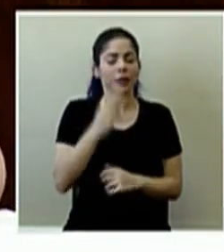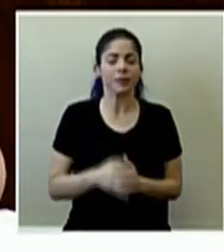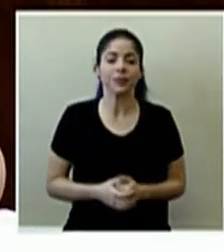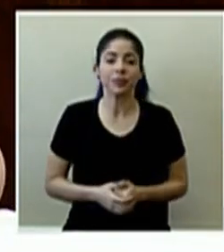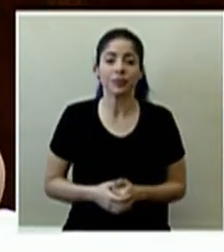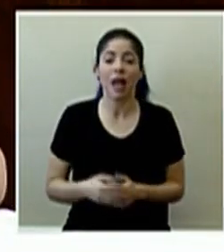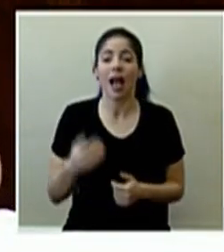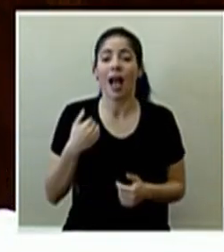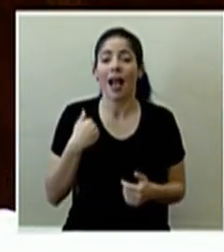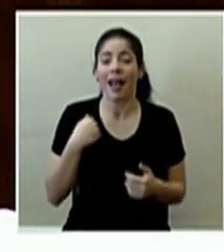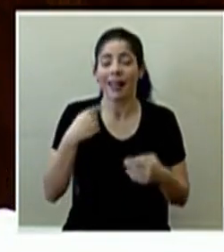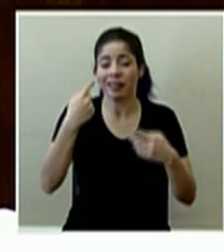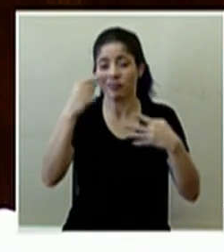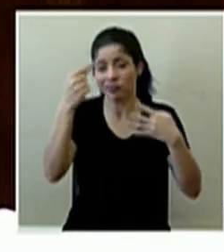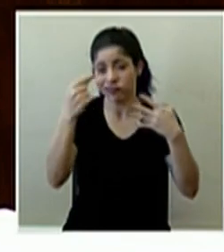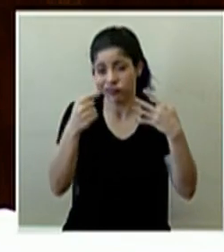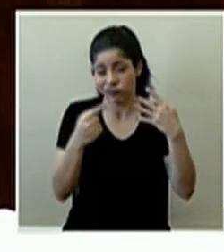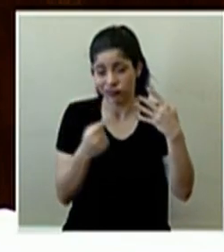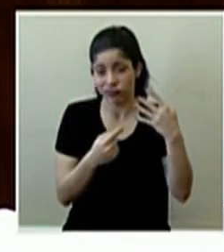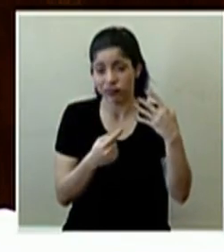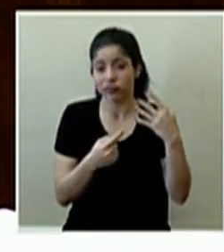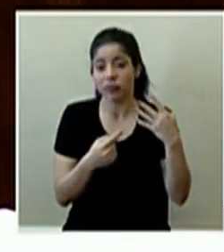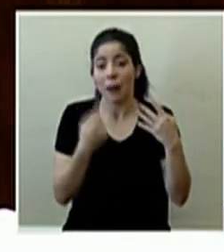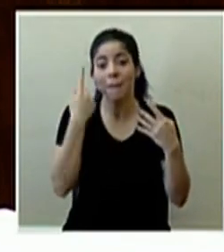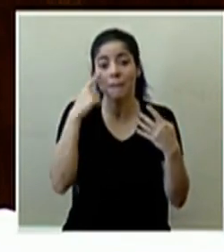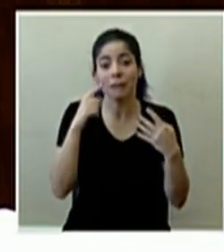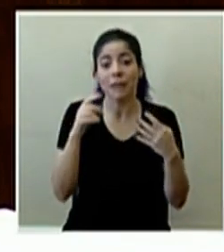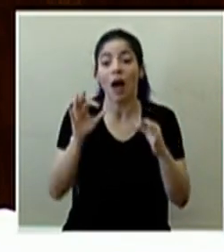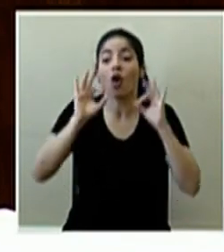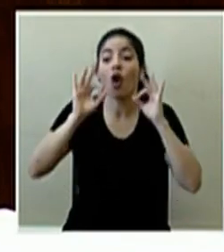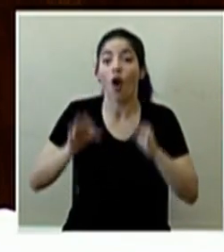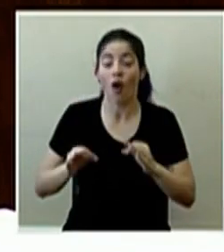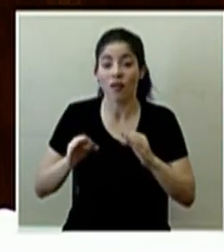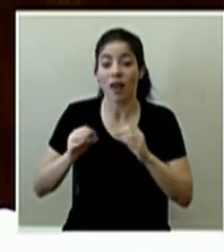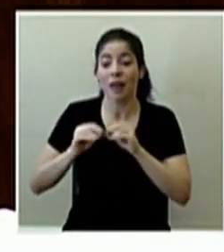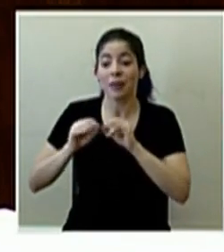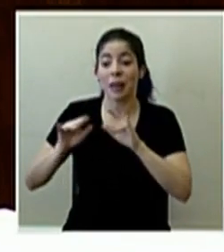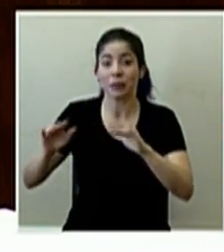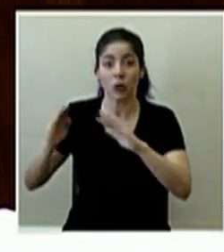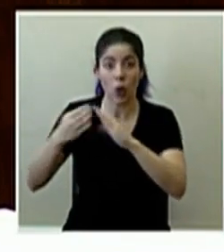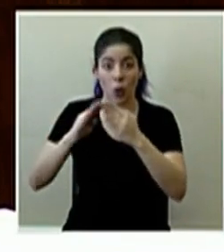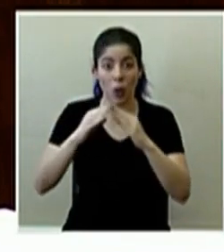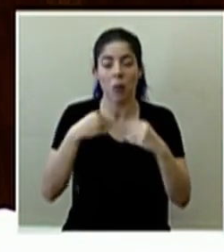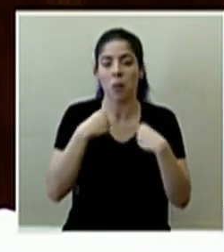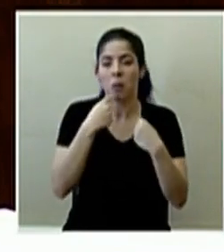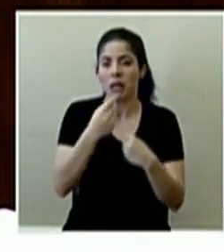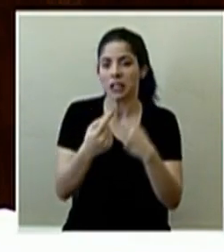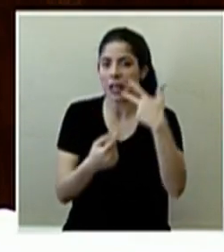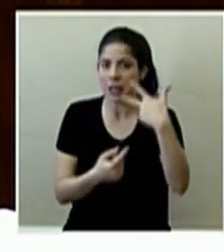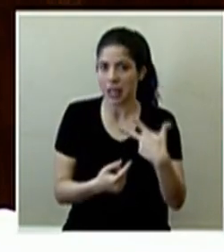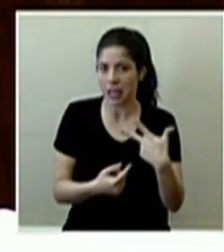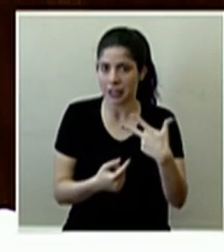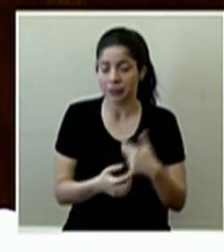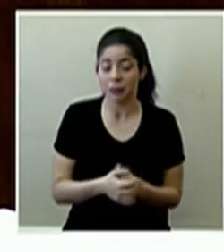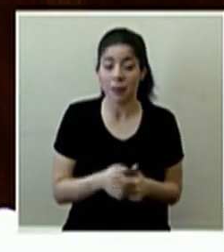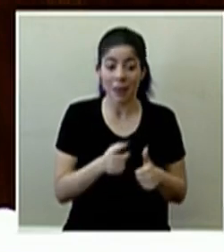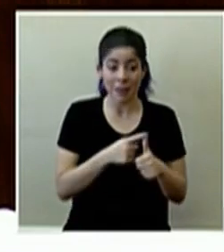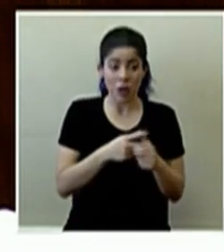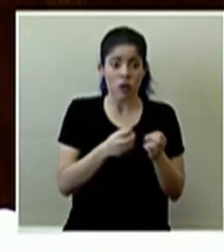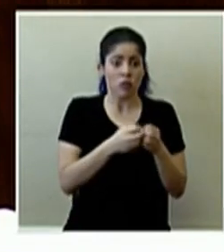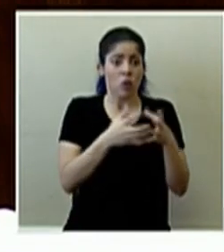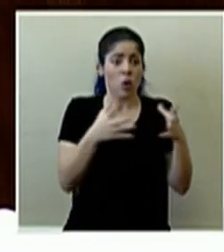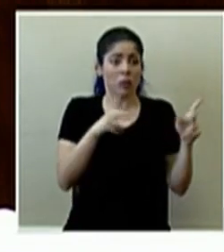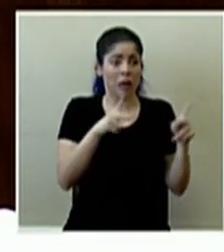se manejan para hablar de transmisión comunitaria, les voy a mencionar 3. Es decir, un gran número de casos